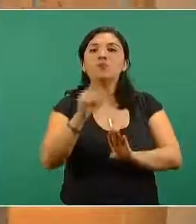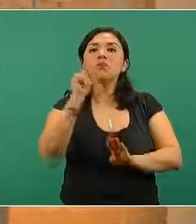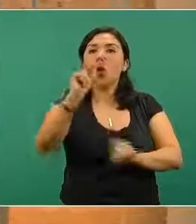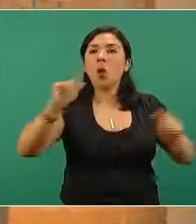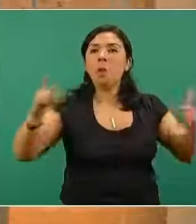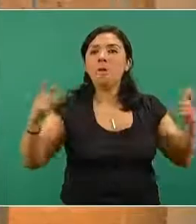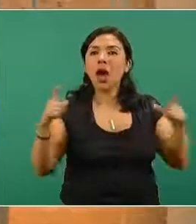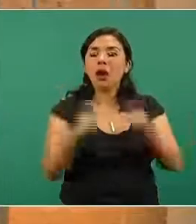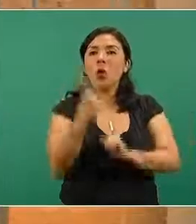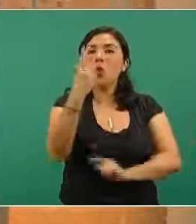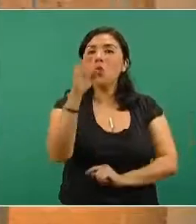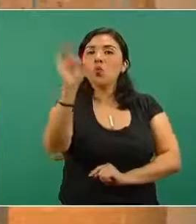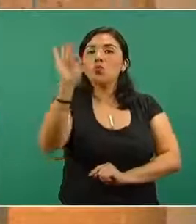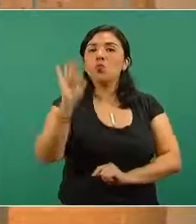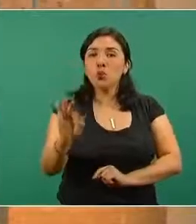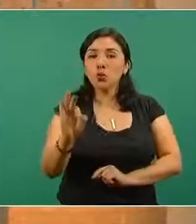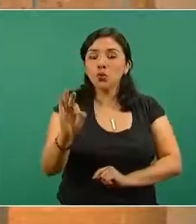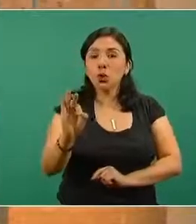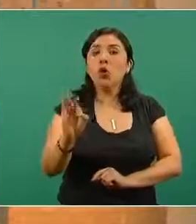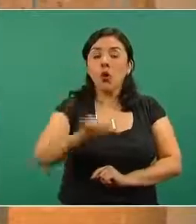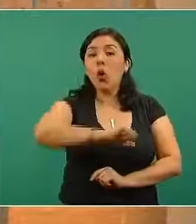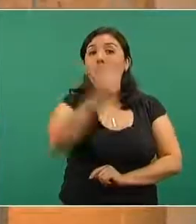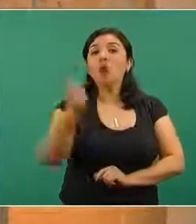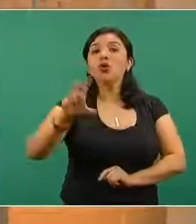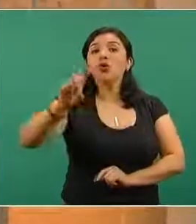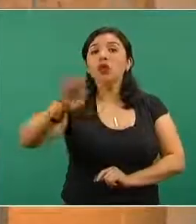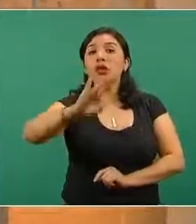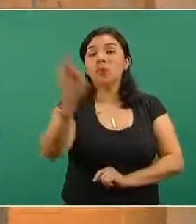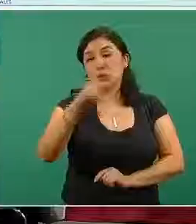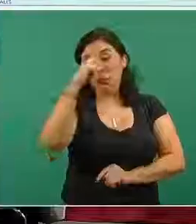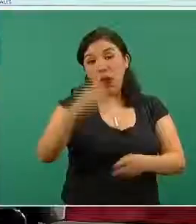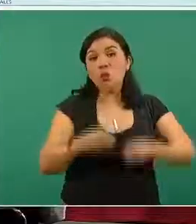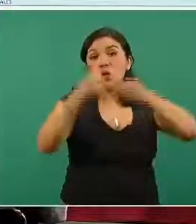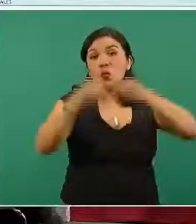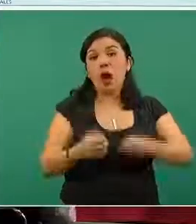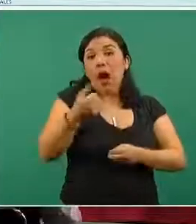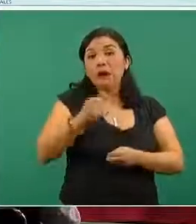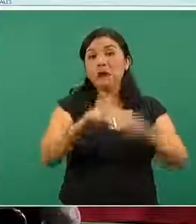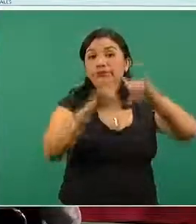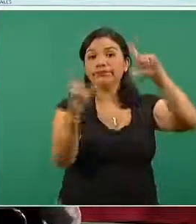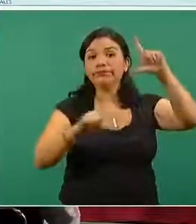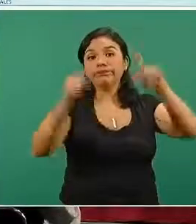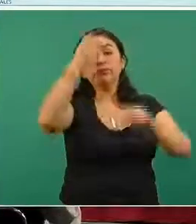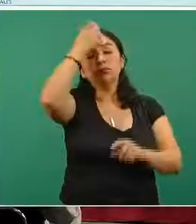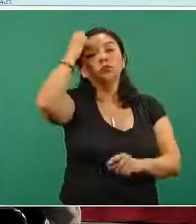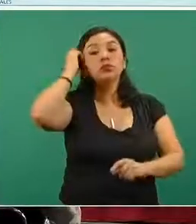disminución de un punto porcentual y un 30% de ocupación nacional.